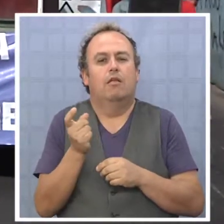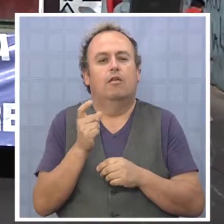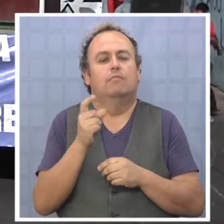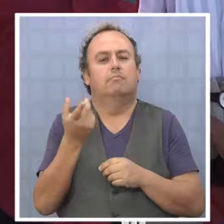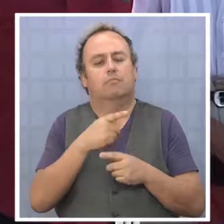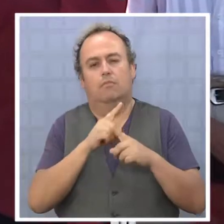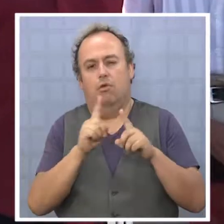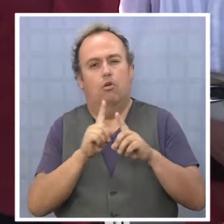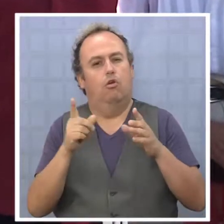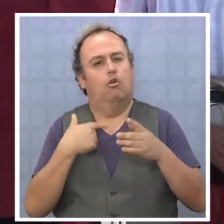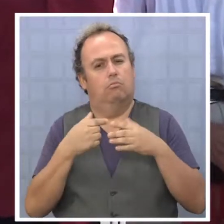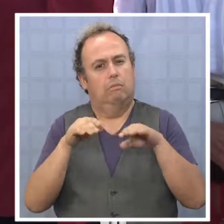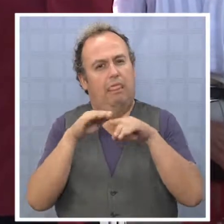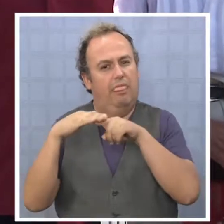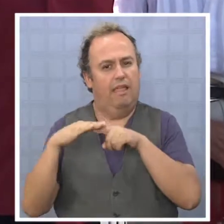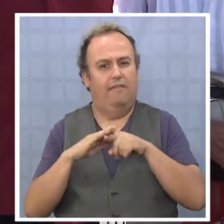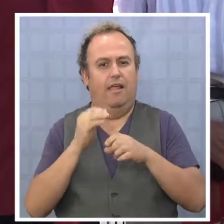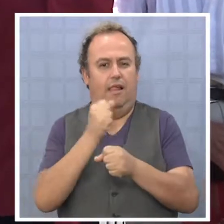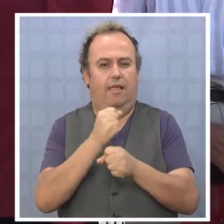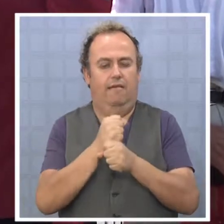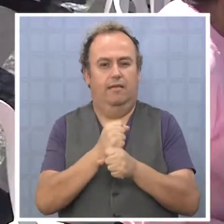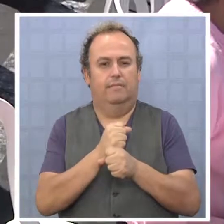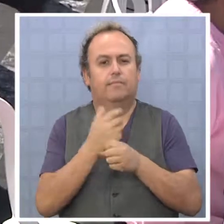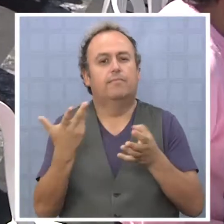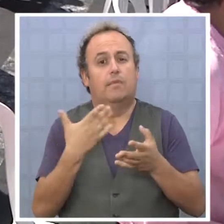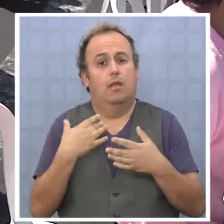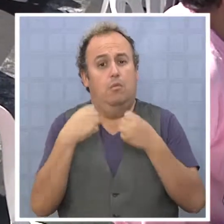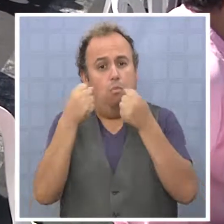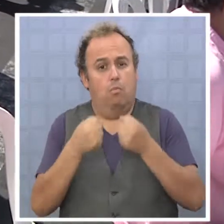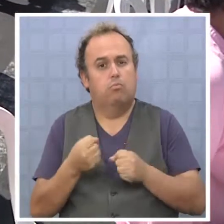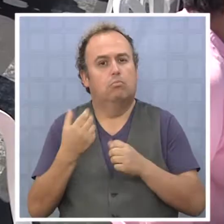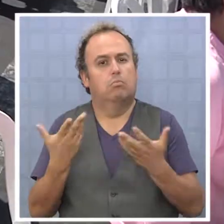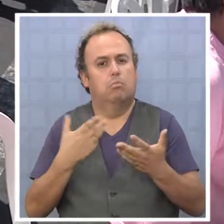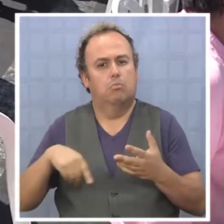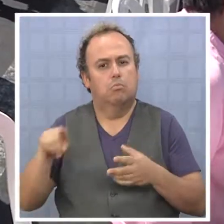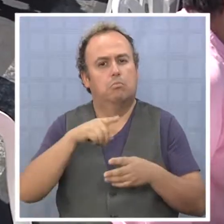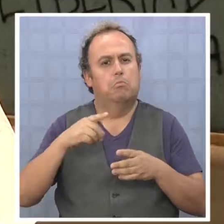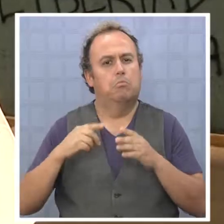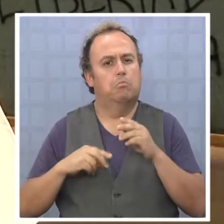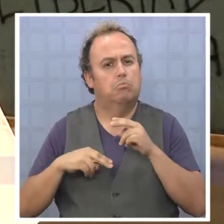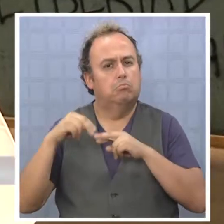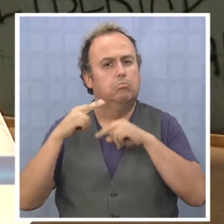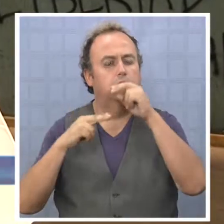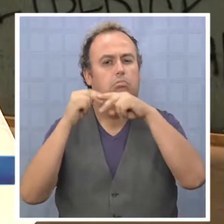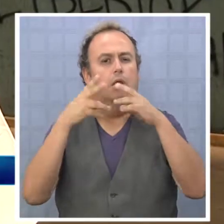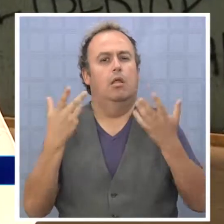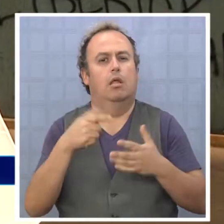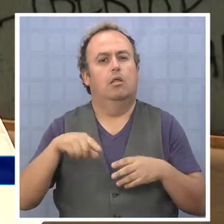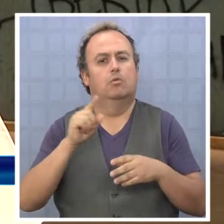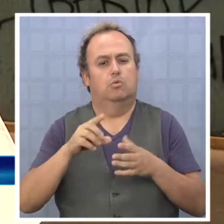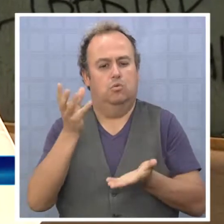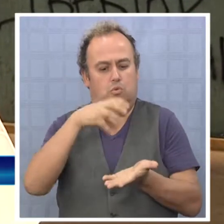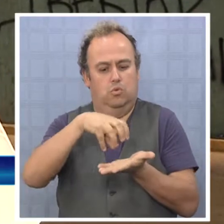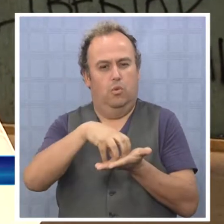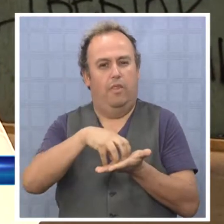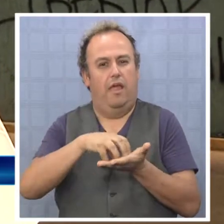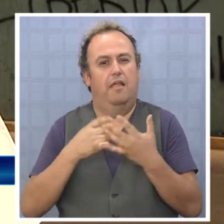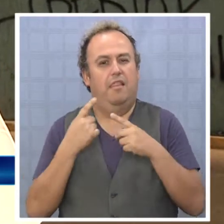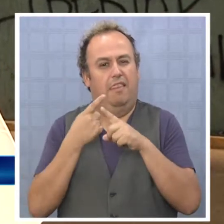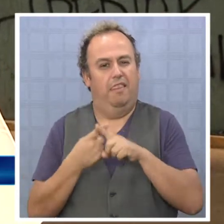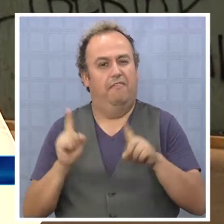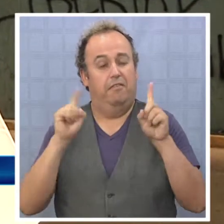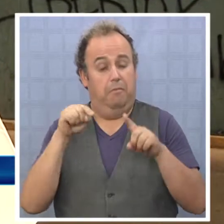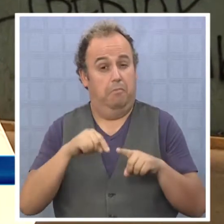y seguridad laboral. Me llena de optimismo de saber que es posible construir una ciudad y una región distinta, y creo